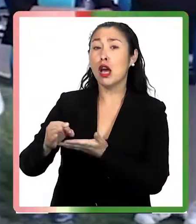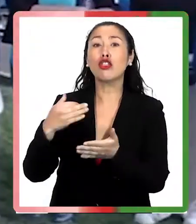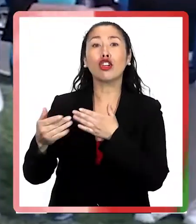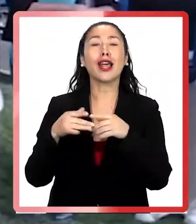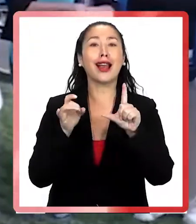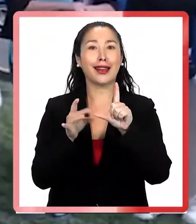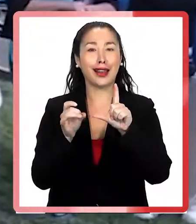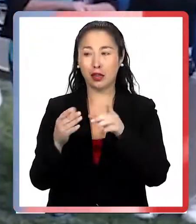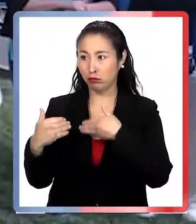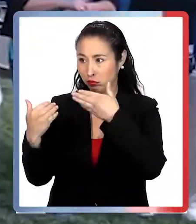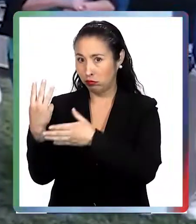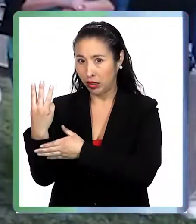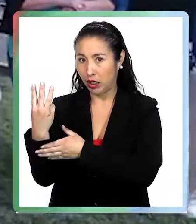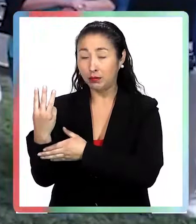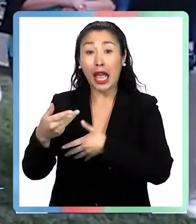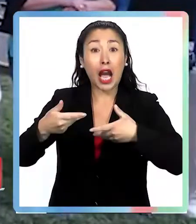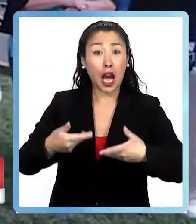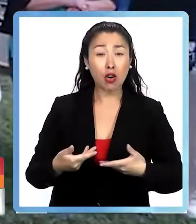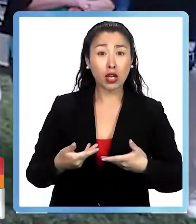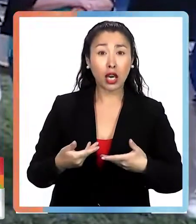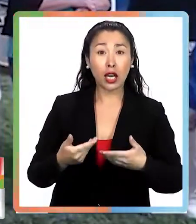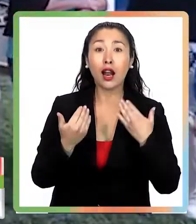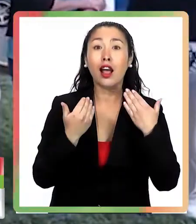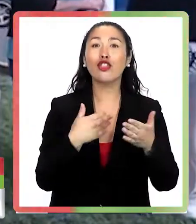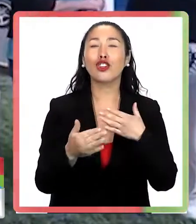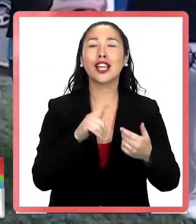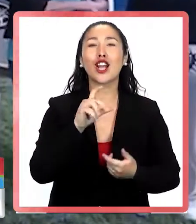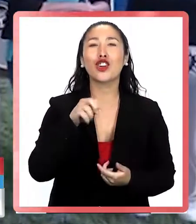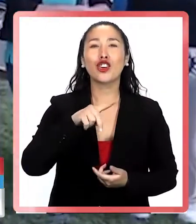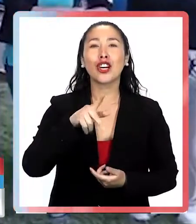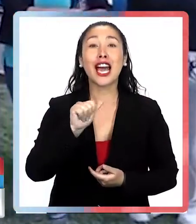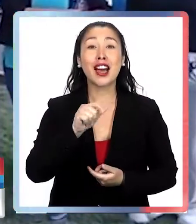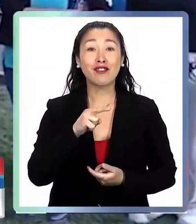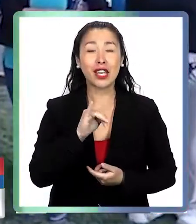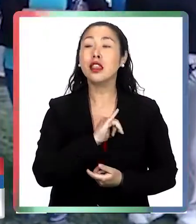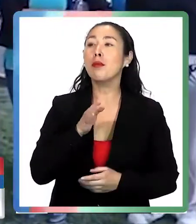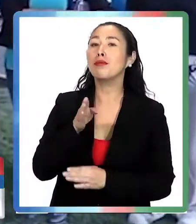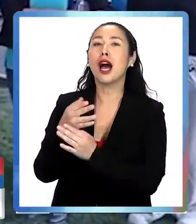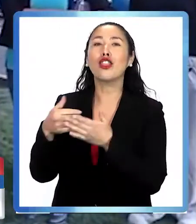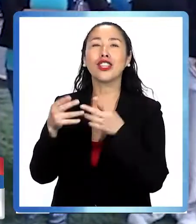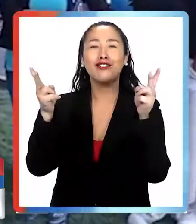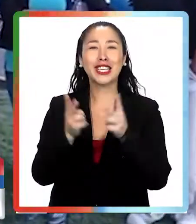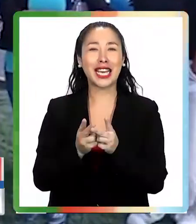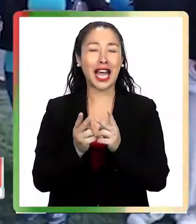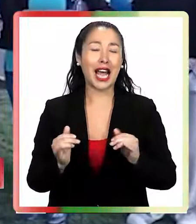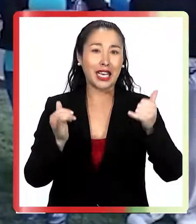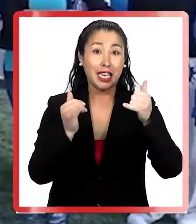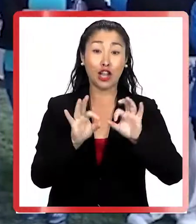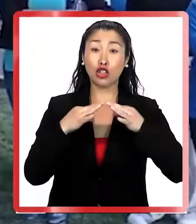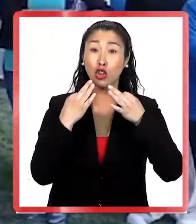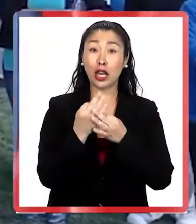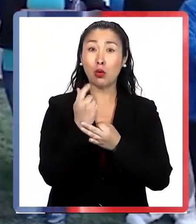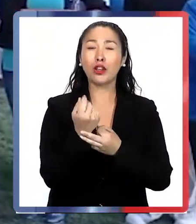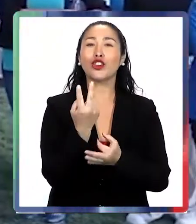de Linares. Van ahora, de hecho, tenemos la entrega en Longaví, después en Villa Alegre, pero son un total de 12